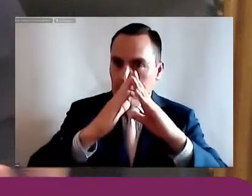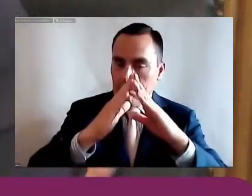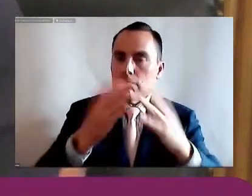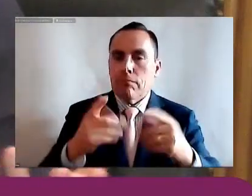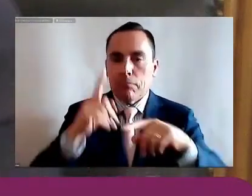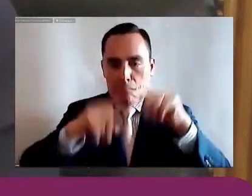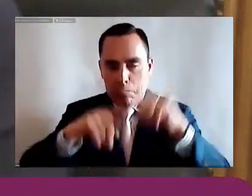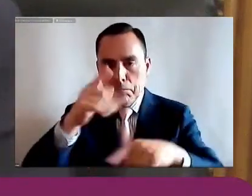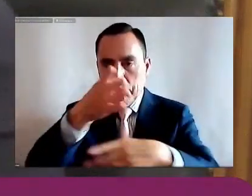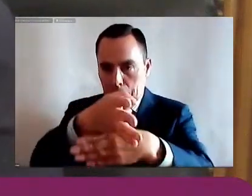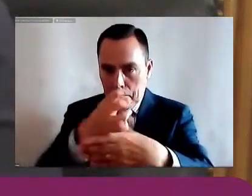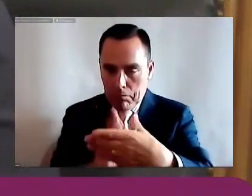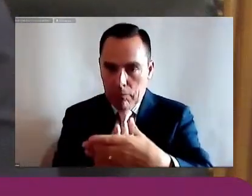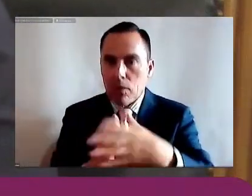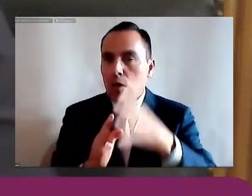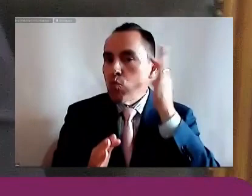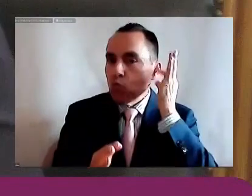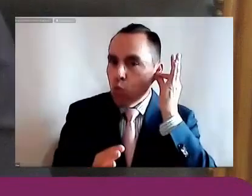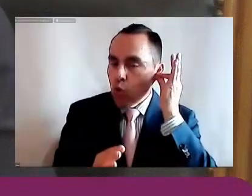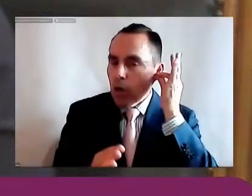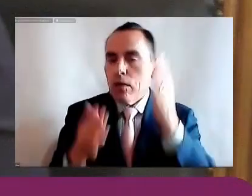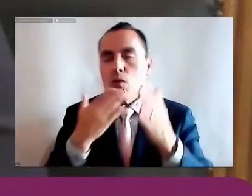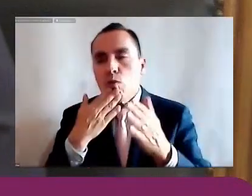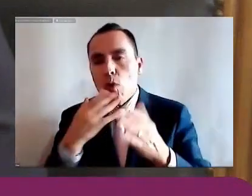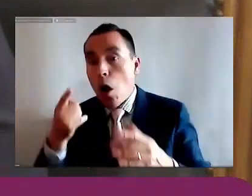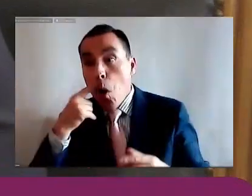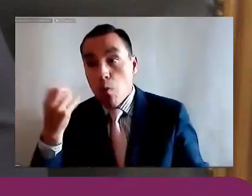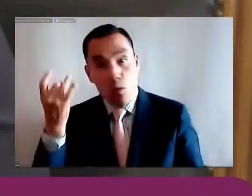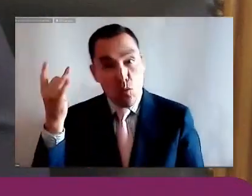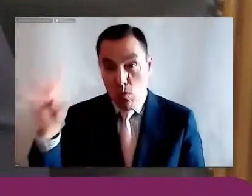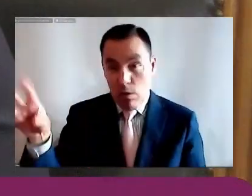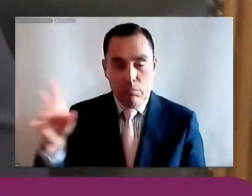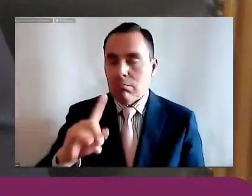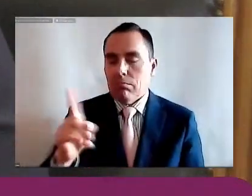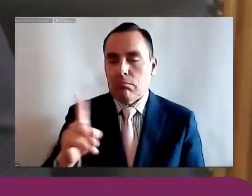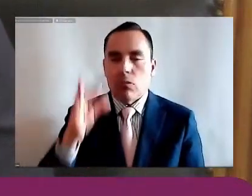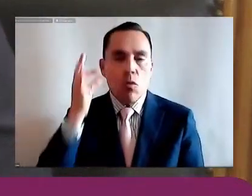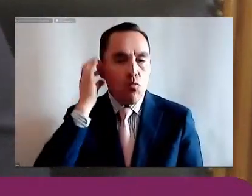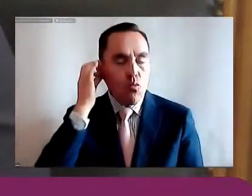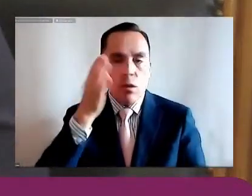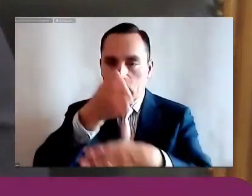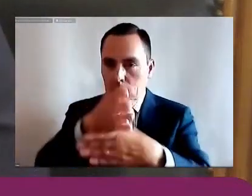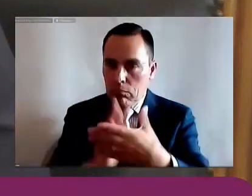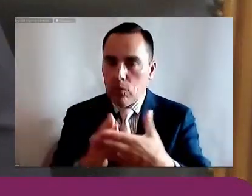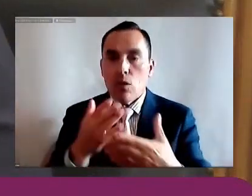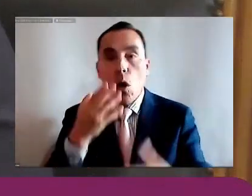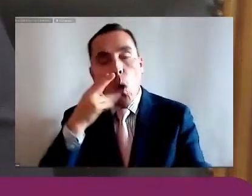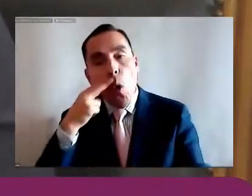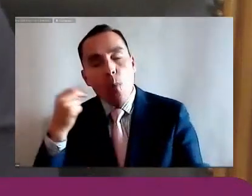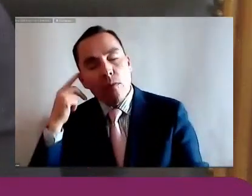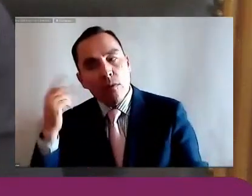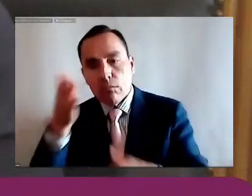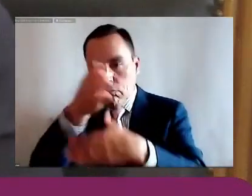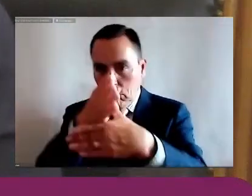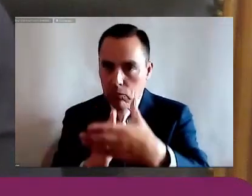en esta titularidad de estos bienes que están, como les decía, en nombre, todas del hombre en estos casos.